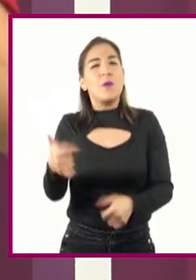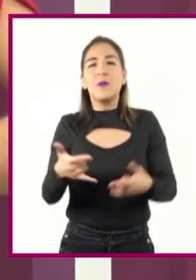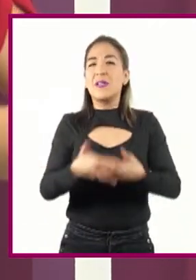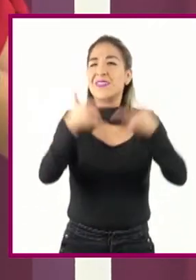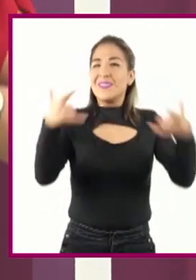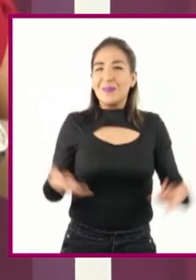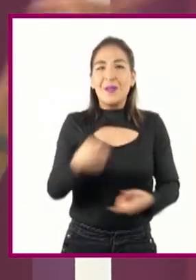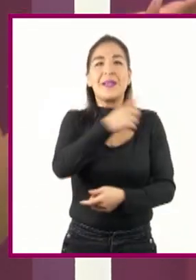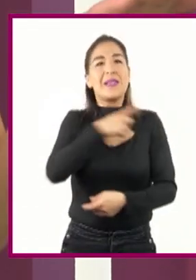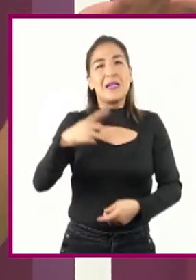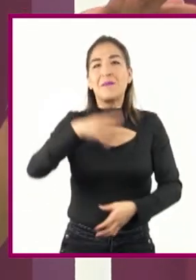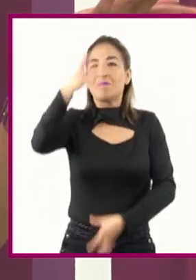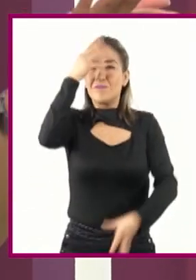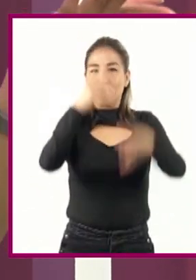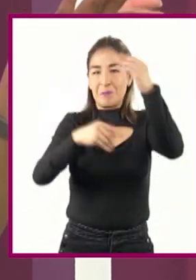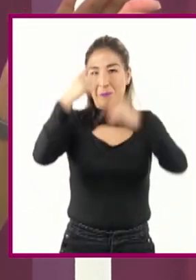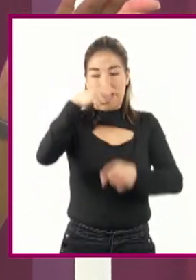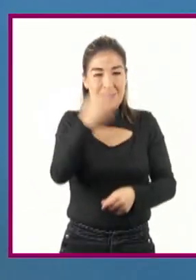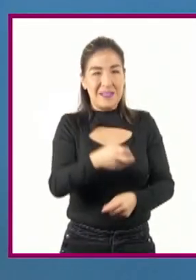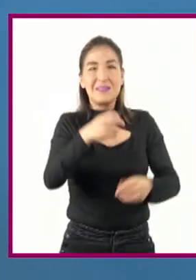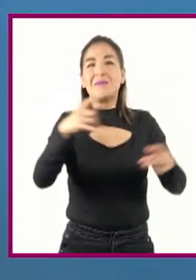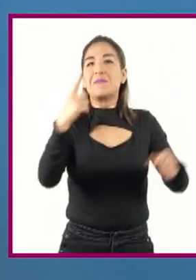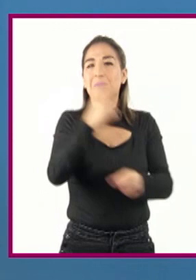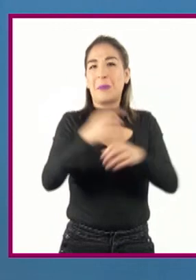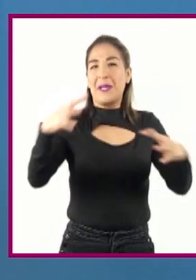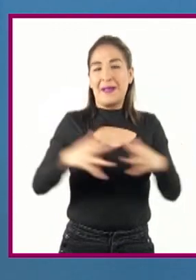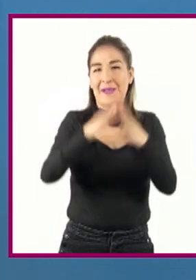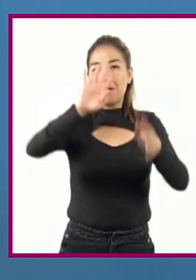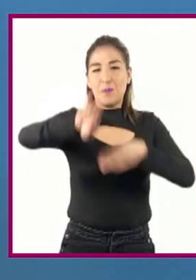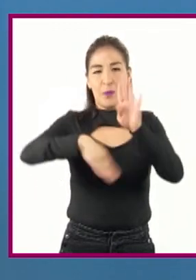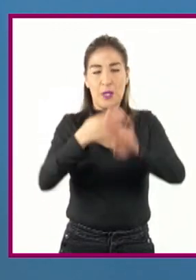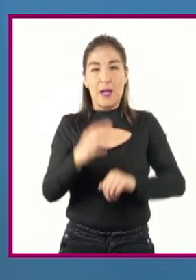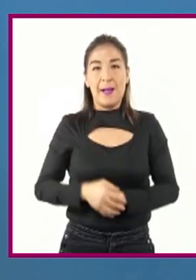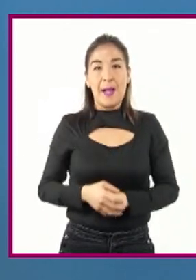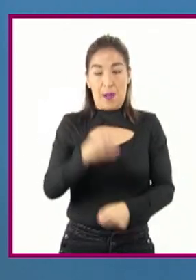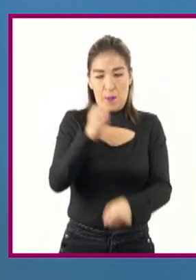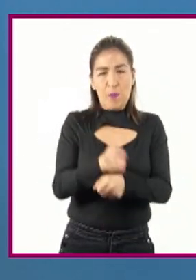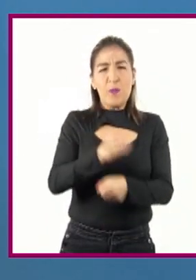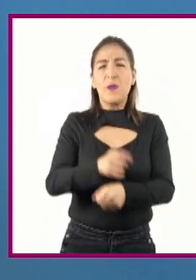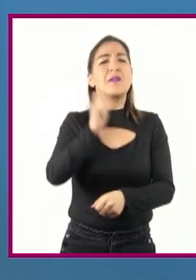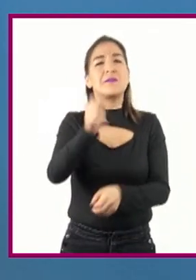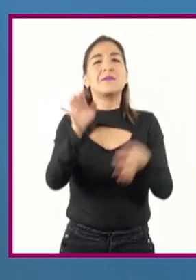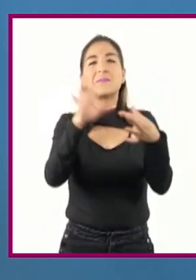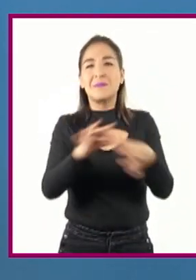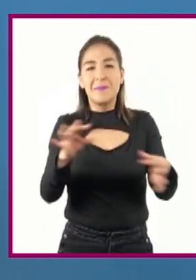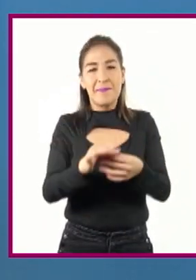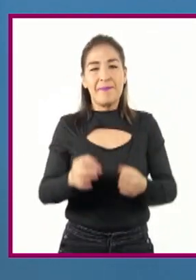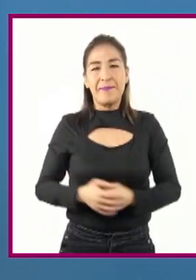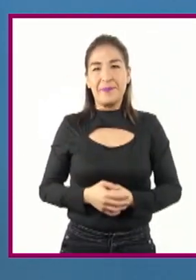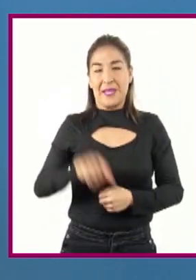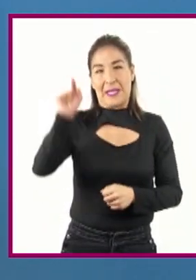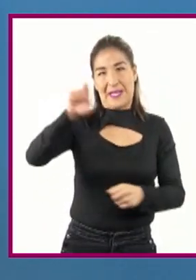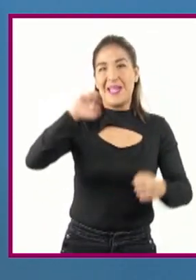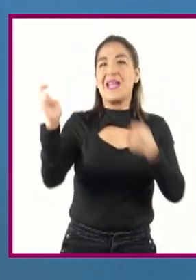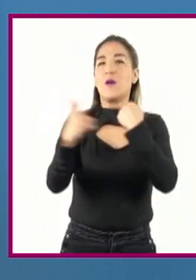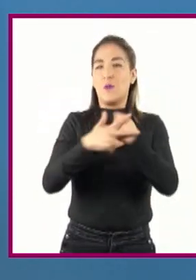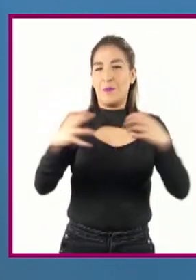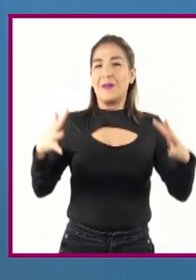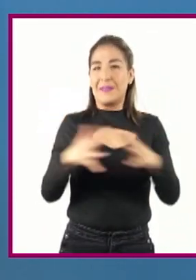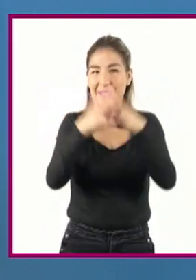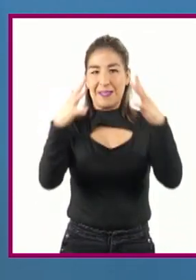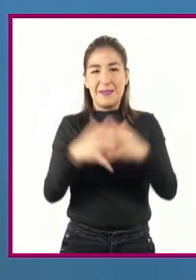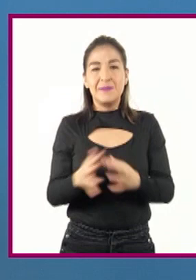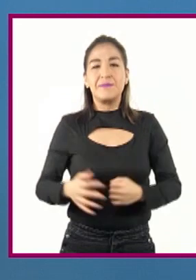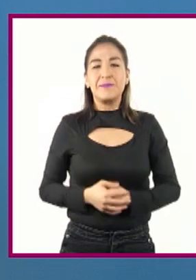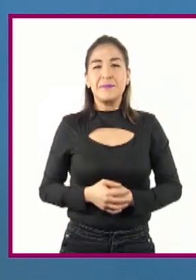del desarrollo de la Primera Guerra Mundial? Hasta ahora hemos hablado de la guerra en Europa. Y si